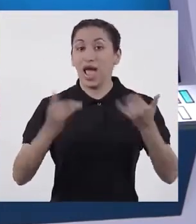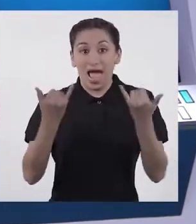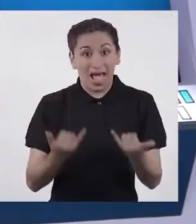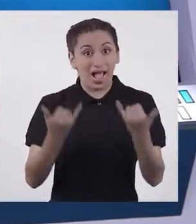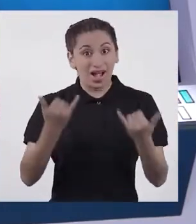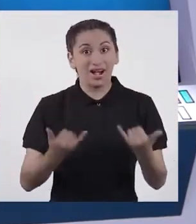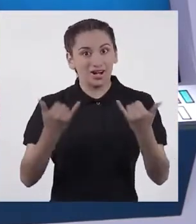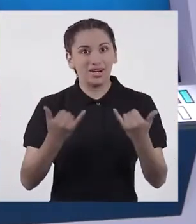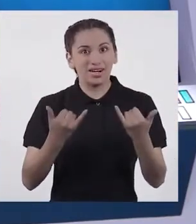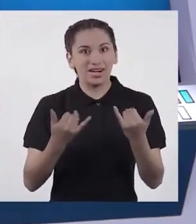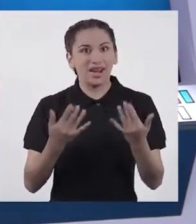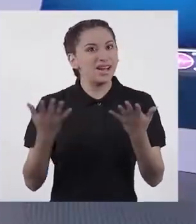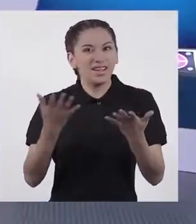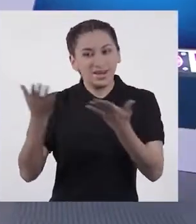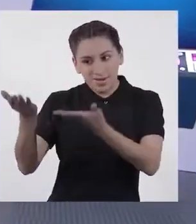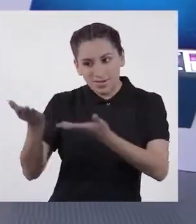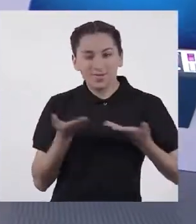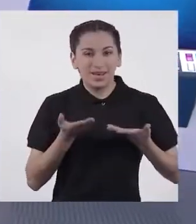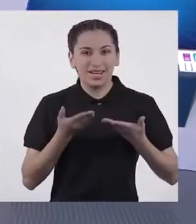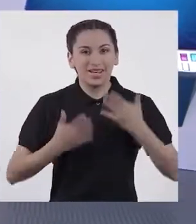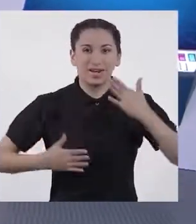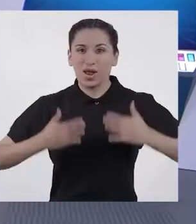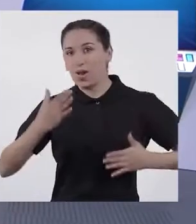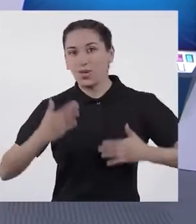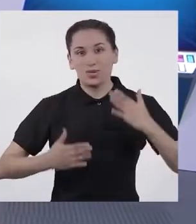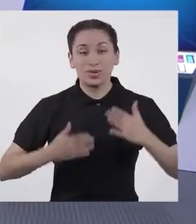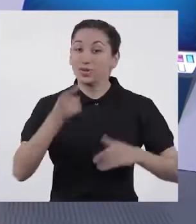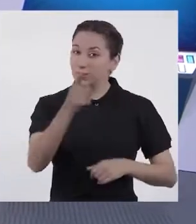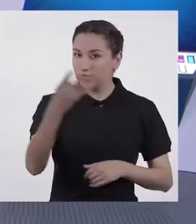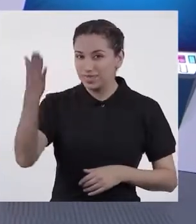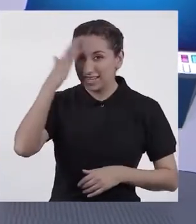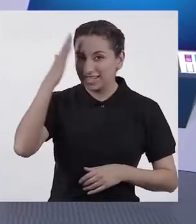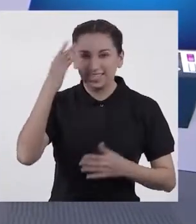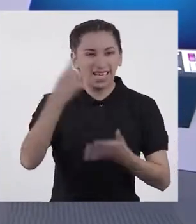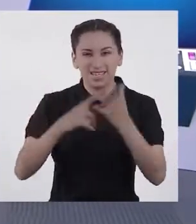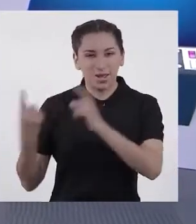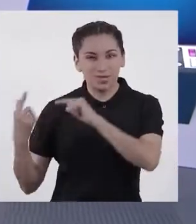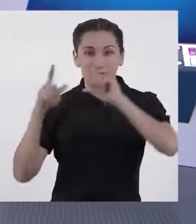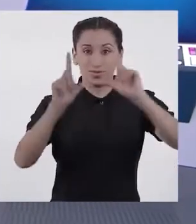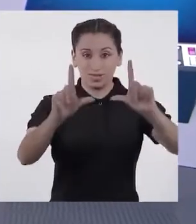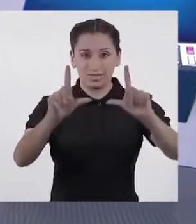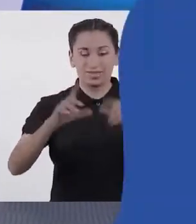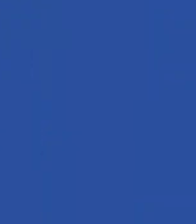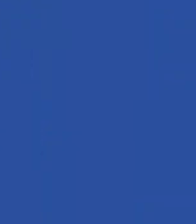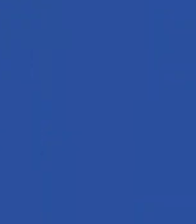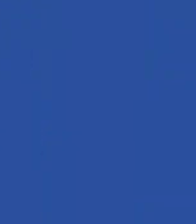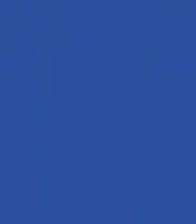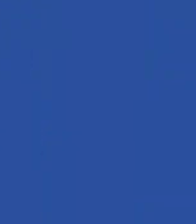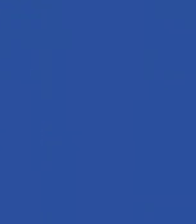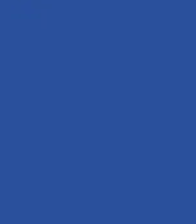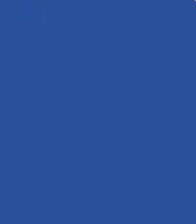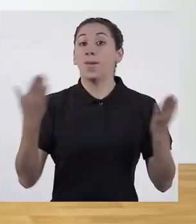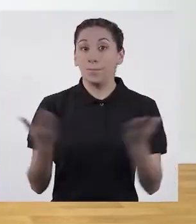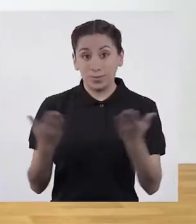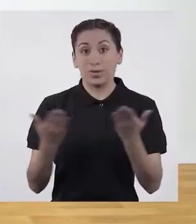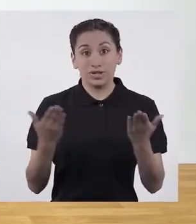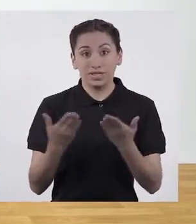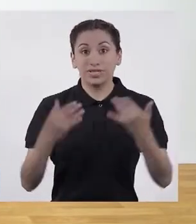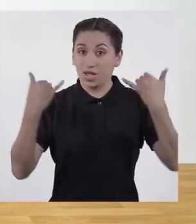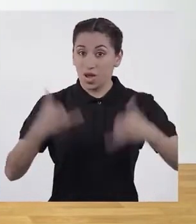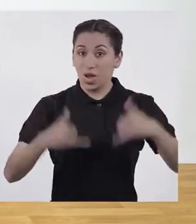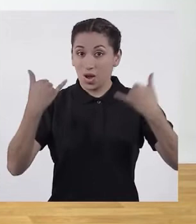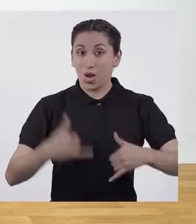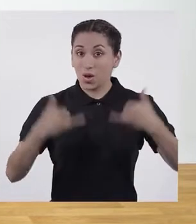el momento, Macabot, tú ya sabes qué poner.